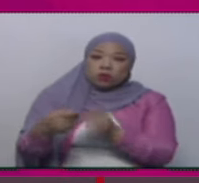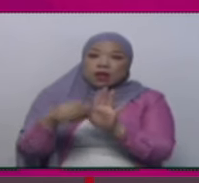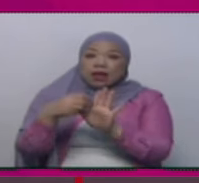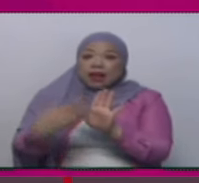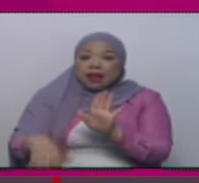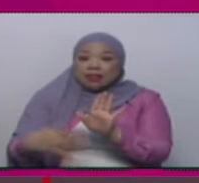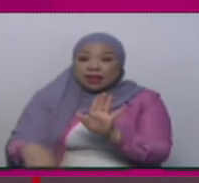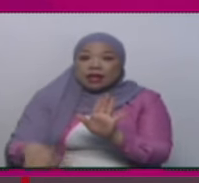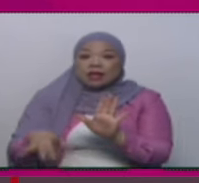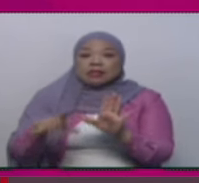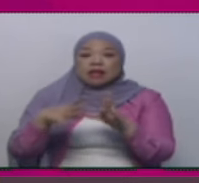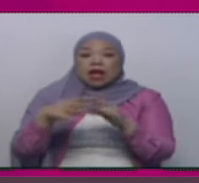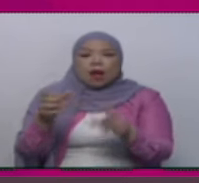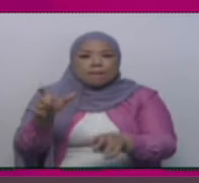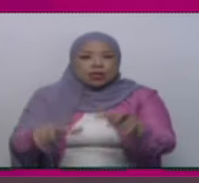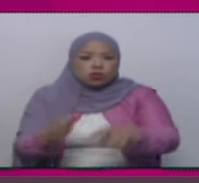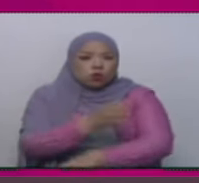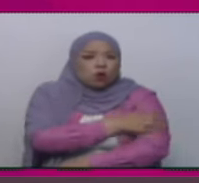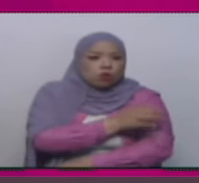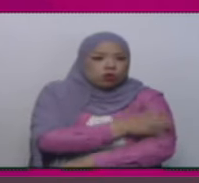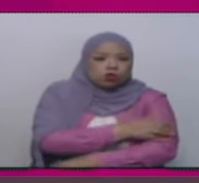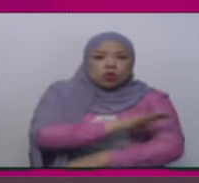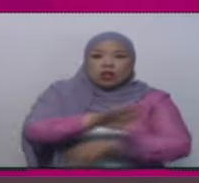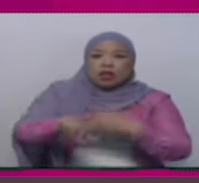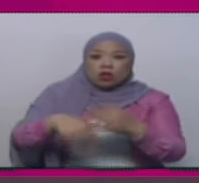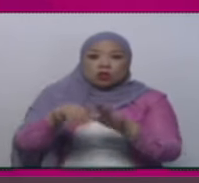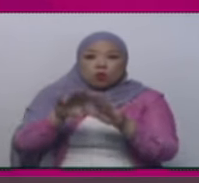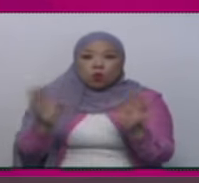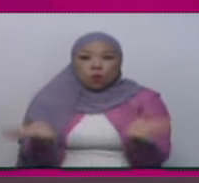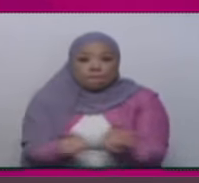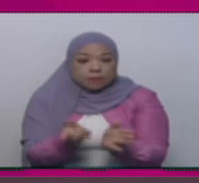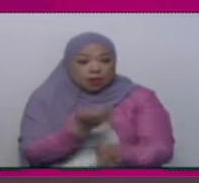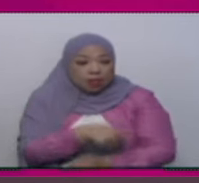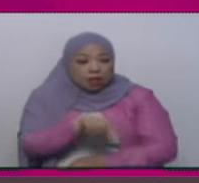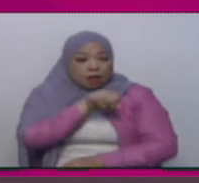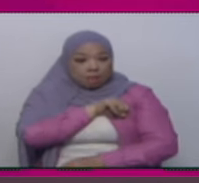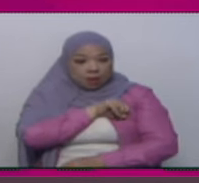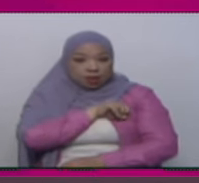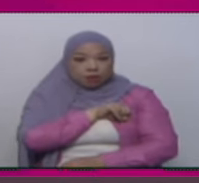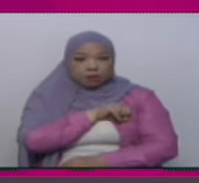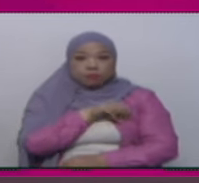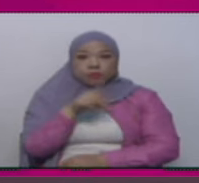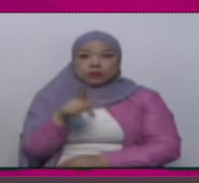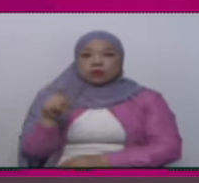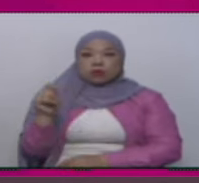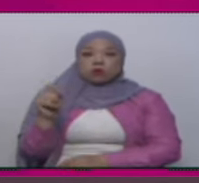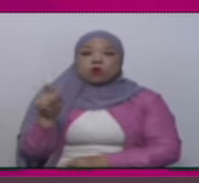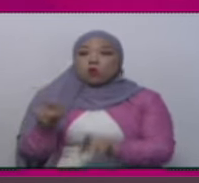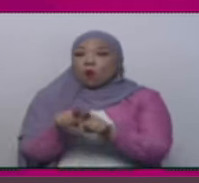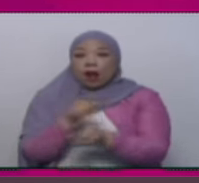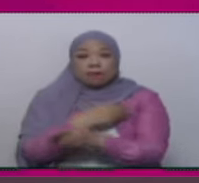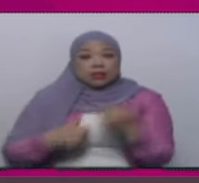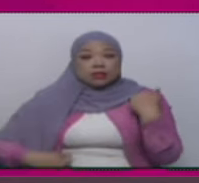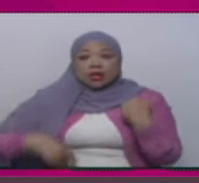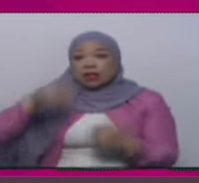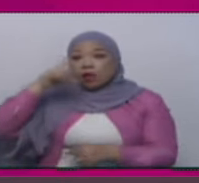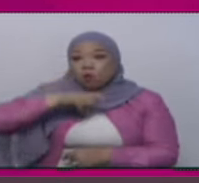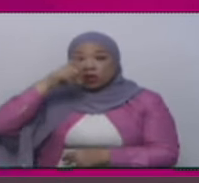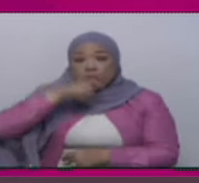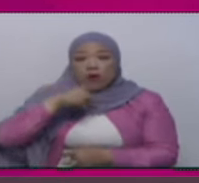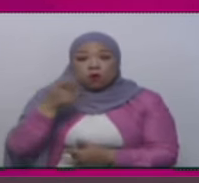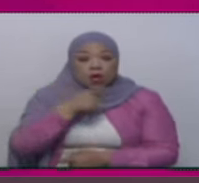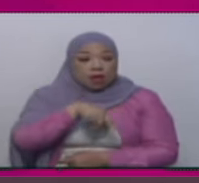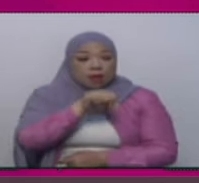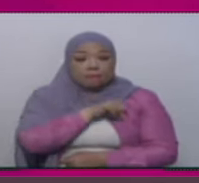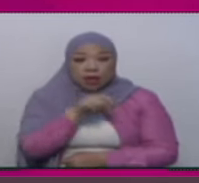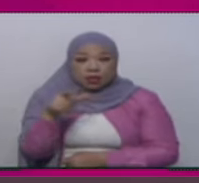mundial. Detrás de Vox en España y del PP está el sionismo, con dinero,